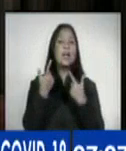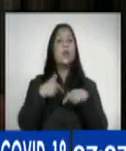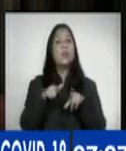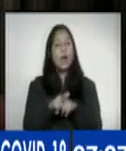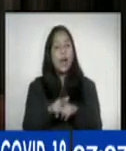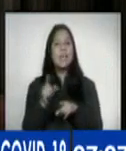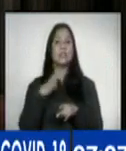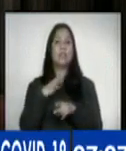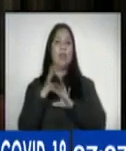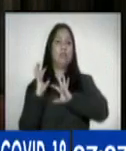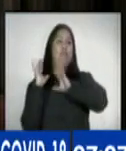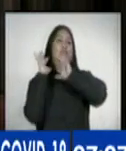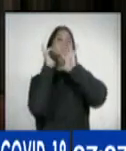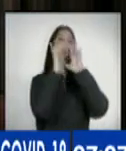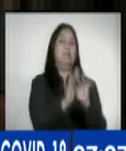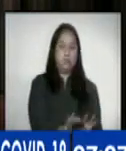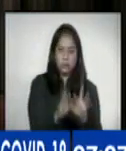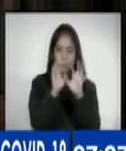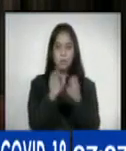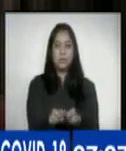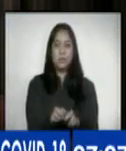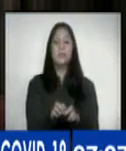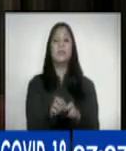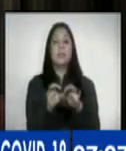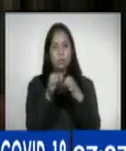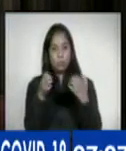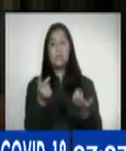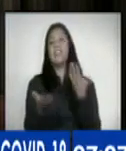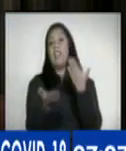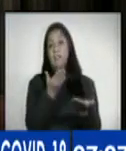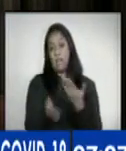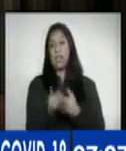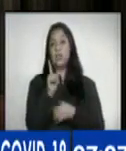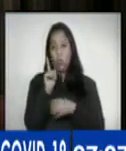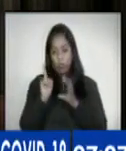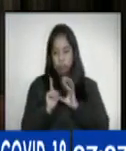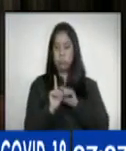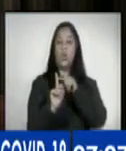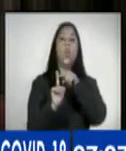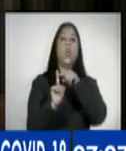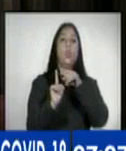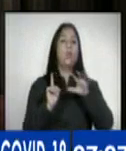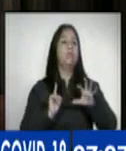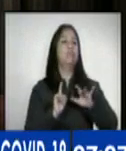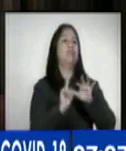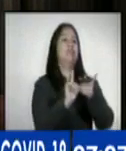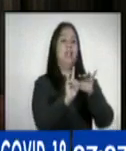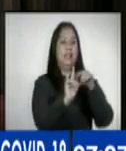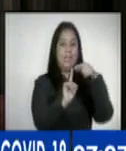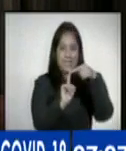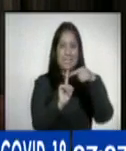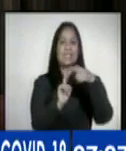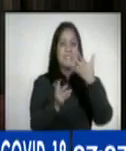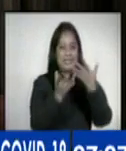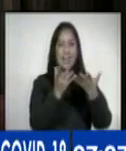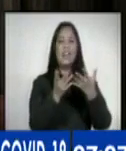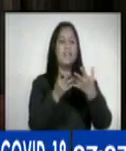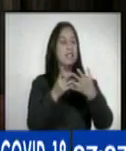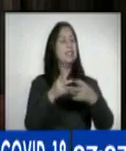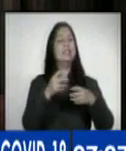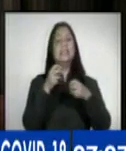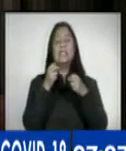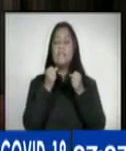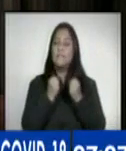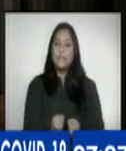se atiborran de gente y donde necesariamente puede haber una contaminación que nos sería muy difícil de